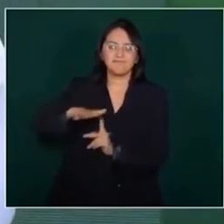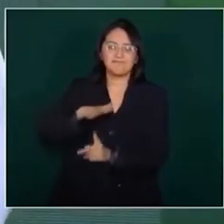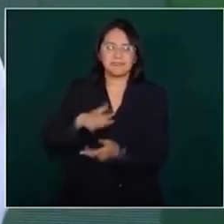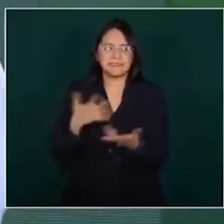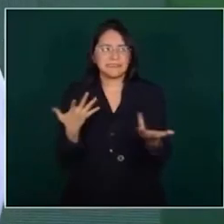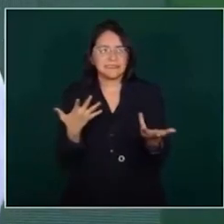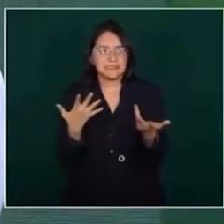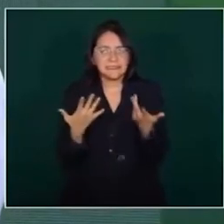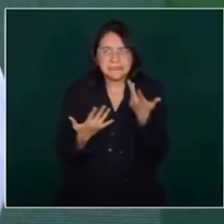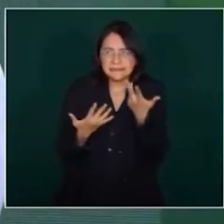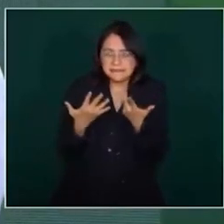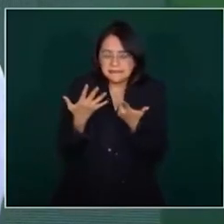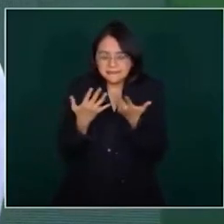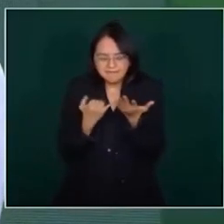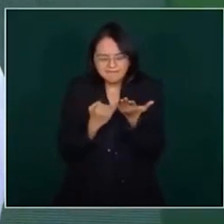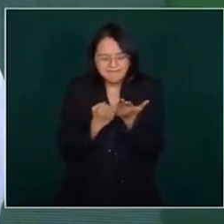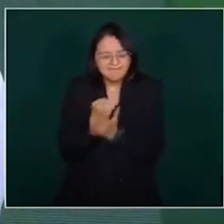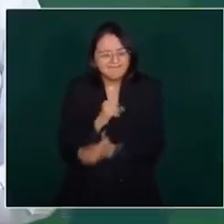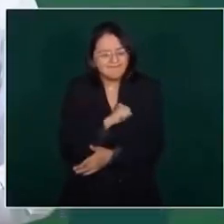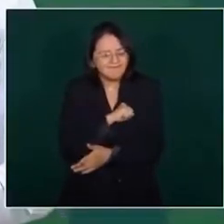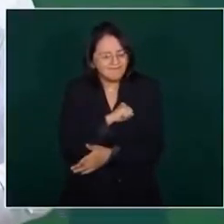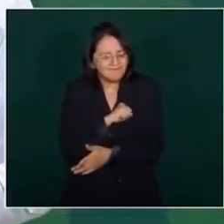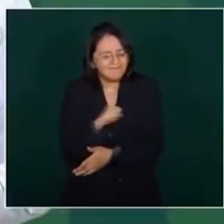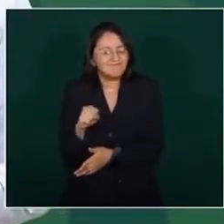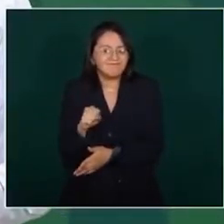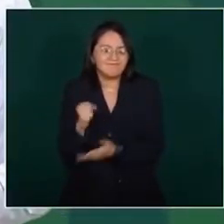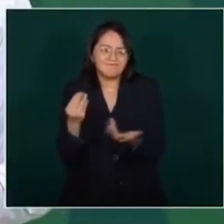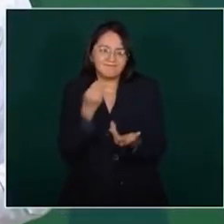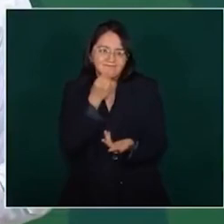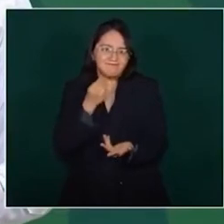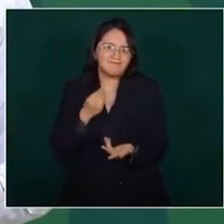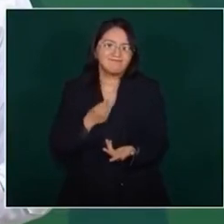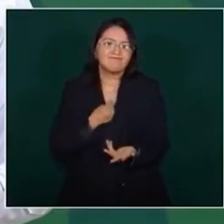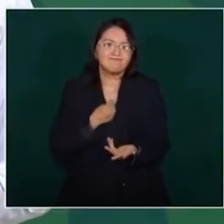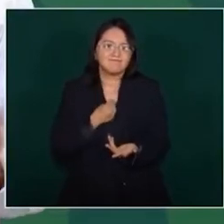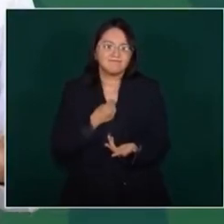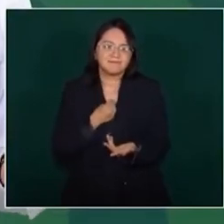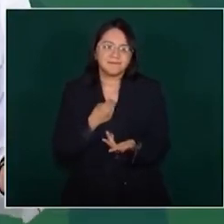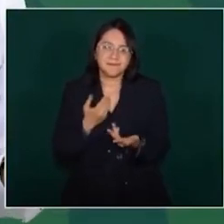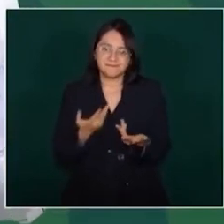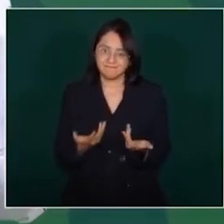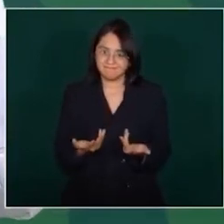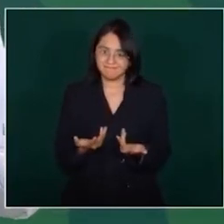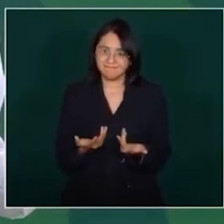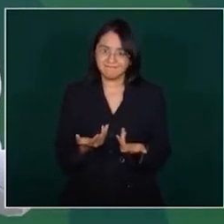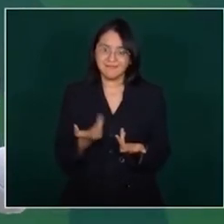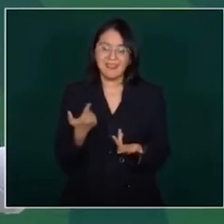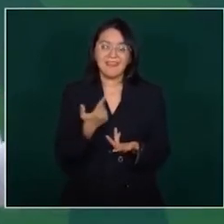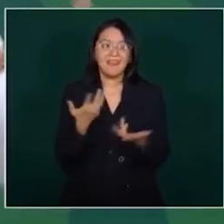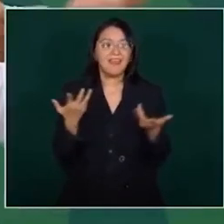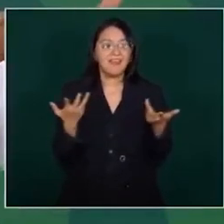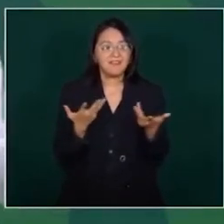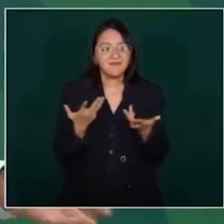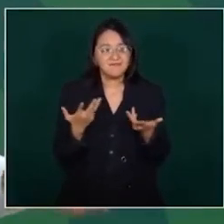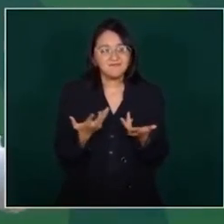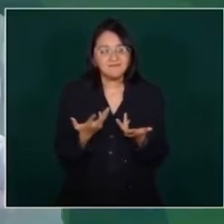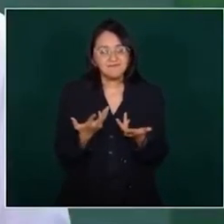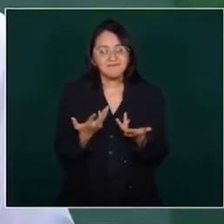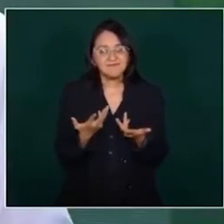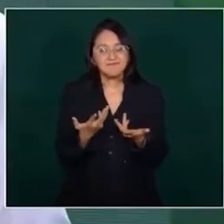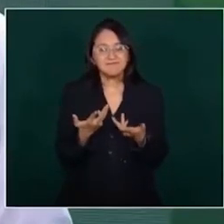algunos a tomar el camino de las conductas antisociales. Entonces, ¿qué tenemos que hacer? ¿Cuál es